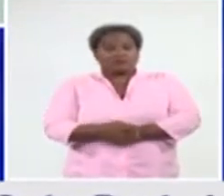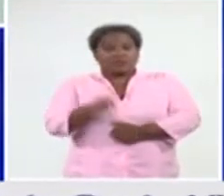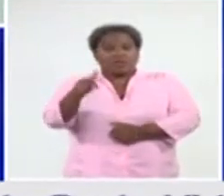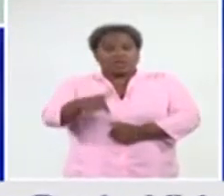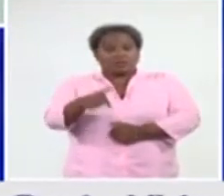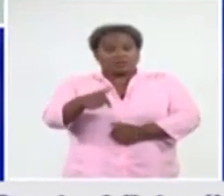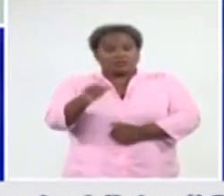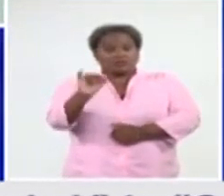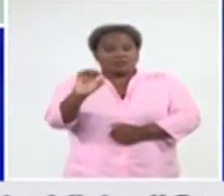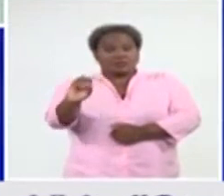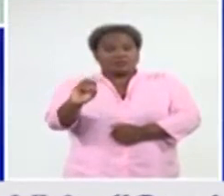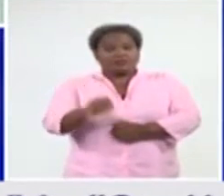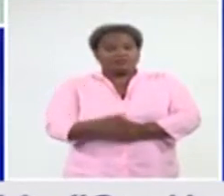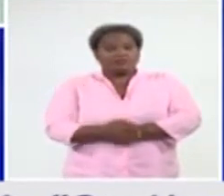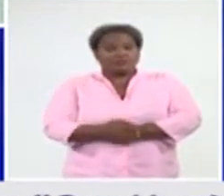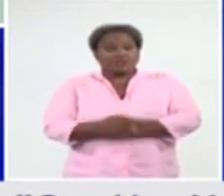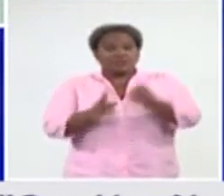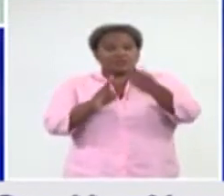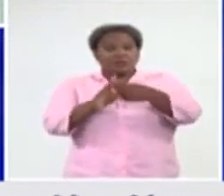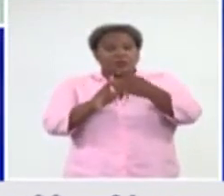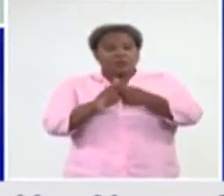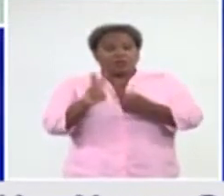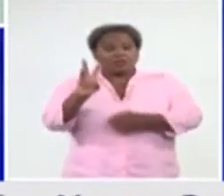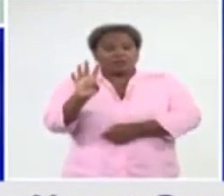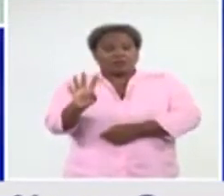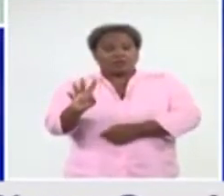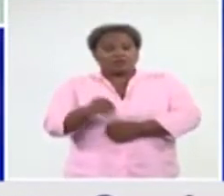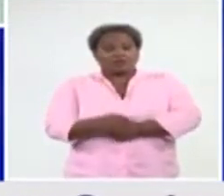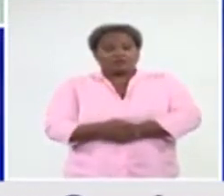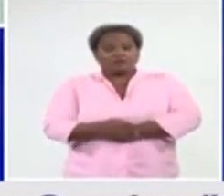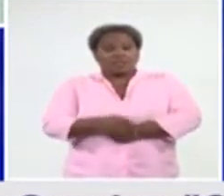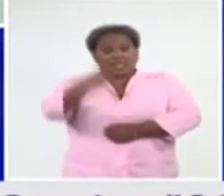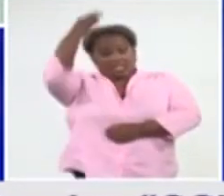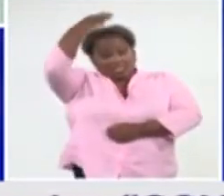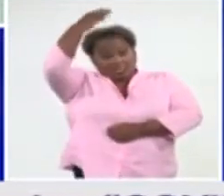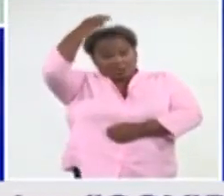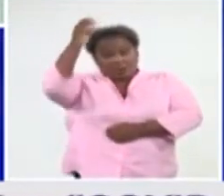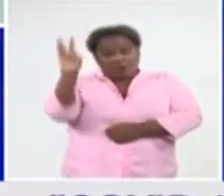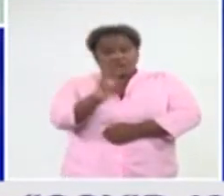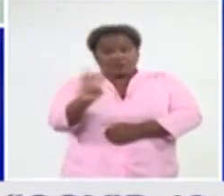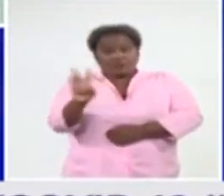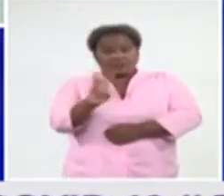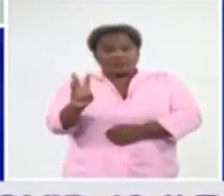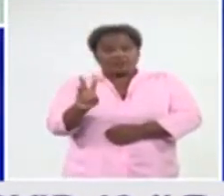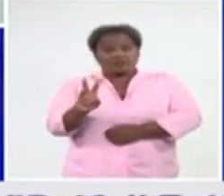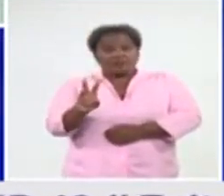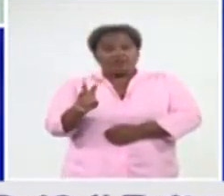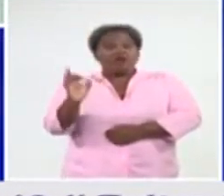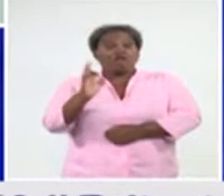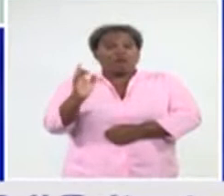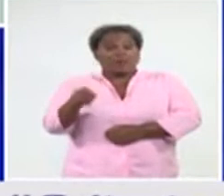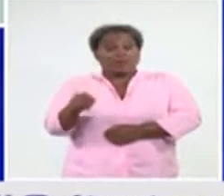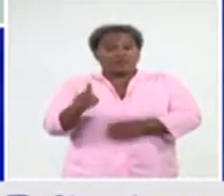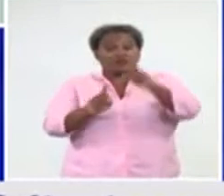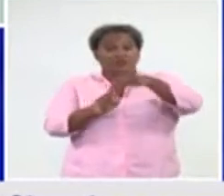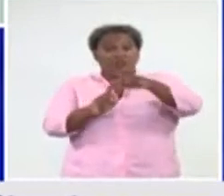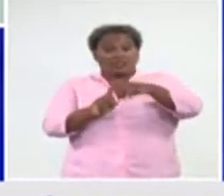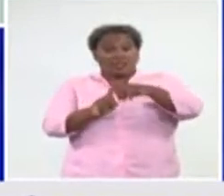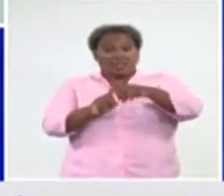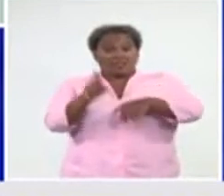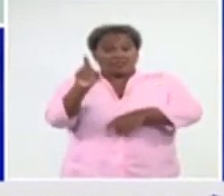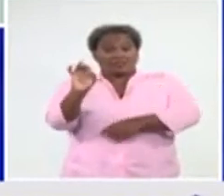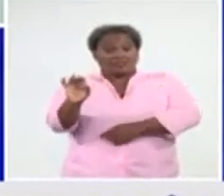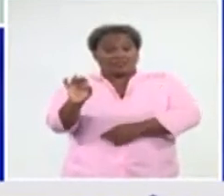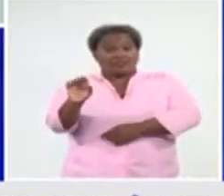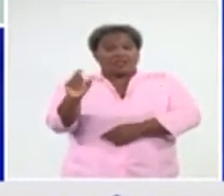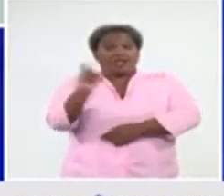Atibonico 60, Yaguajay 34, Traguasco 33, Fomento y Trinidad 17 y Cabaiguán 8. Como